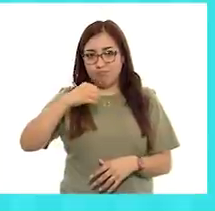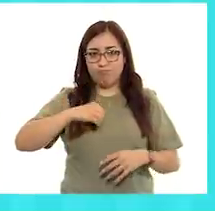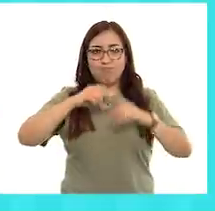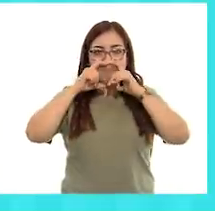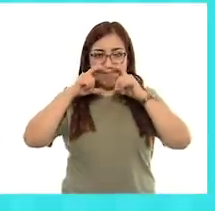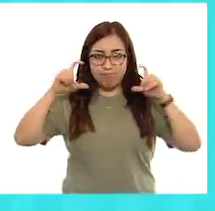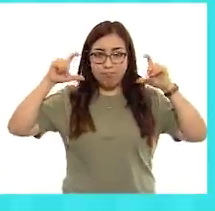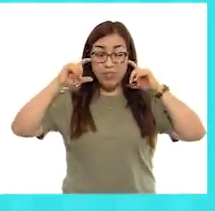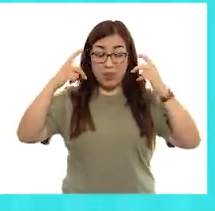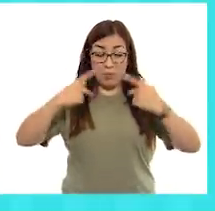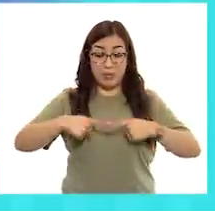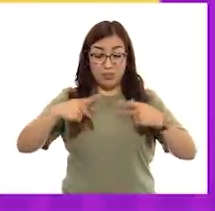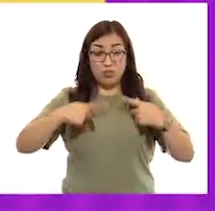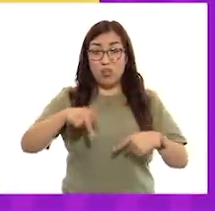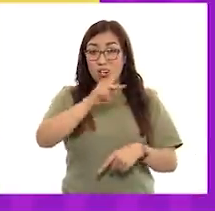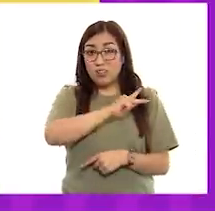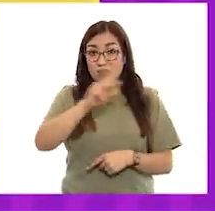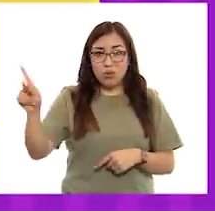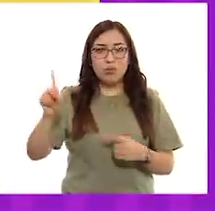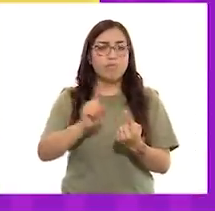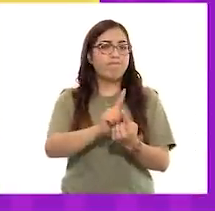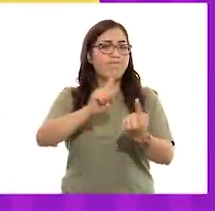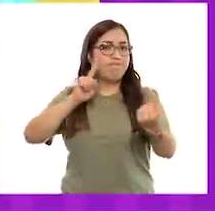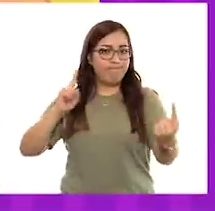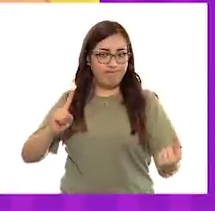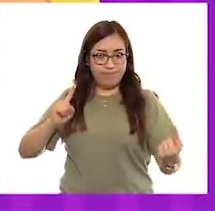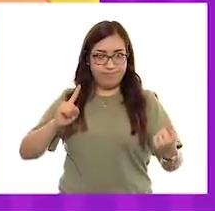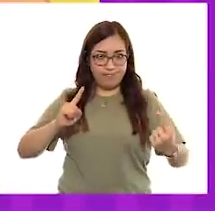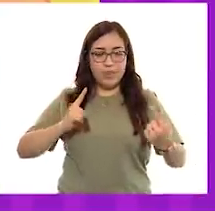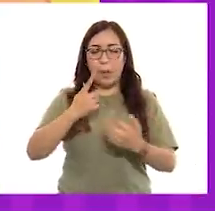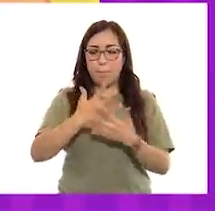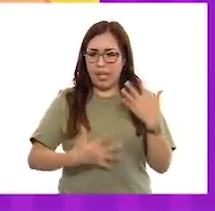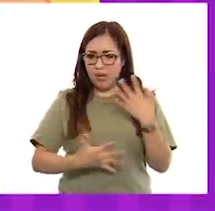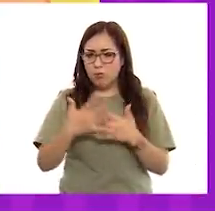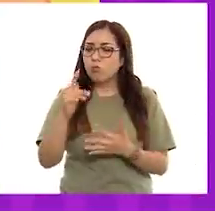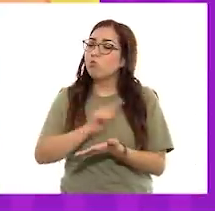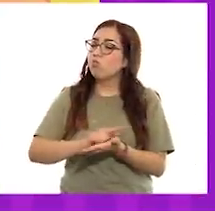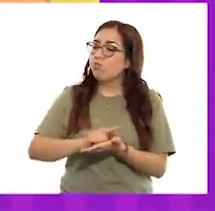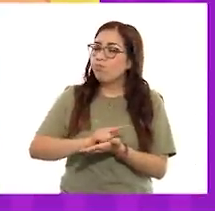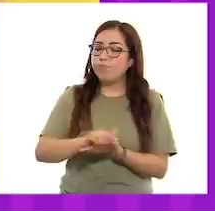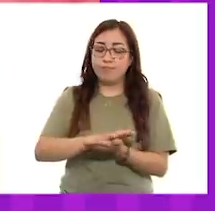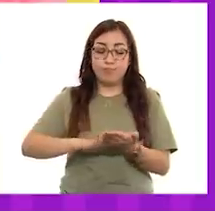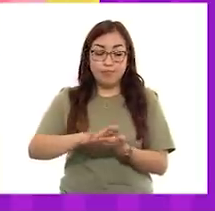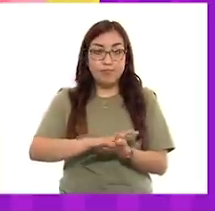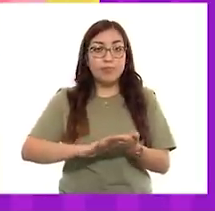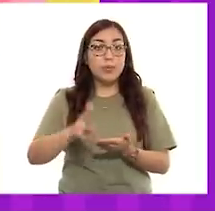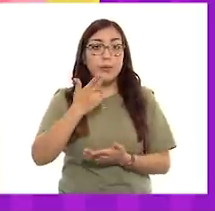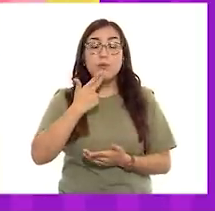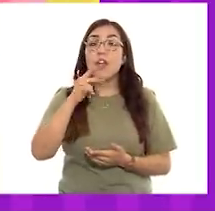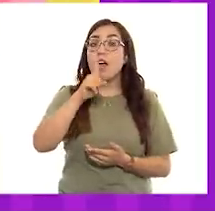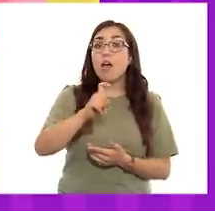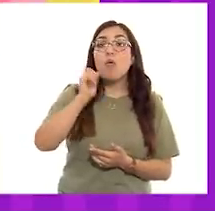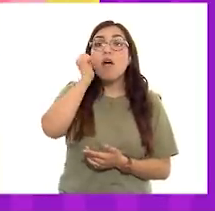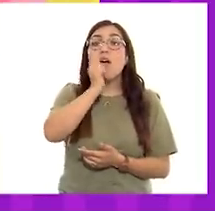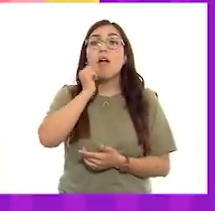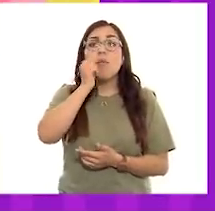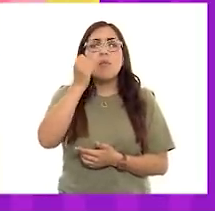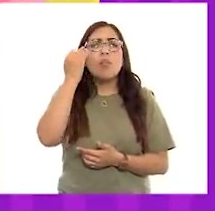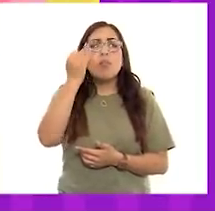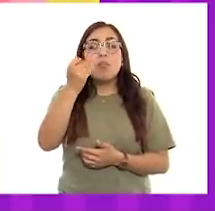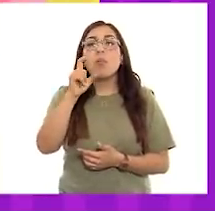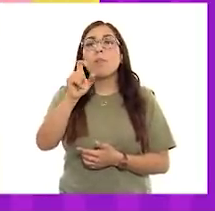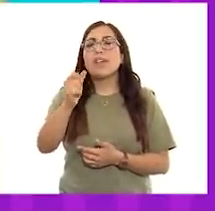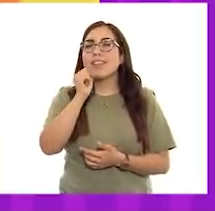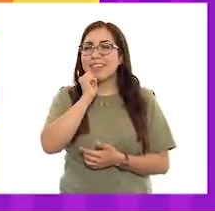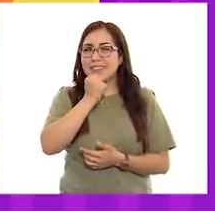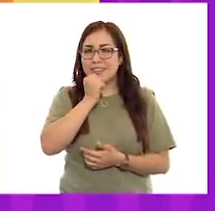de 1.5 metros entre tú y los demás. Lávate las manos muy seguido con agua y jabón por lo menos durante 20 segundos